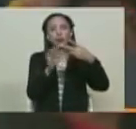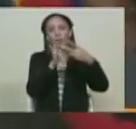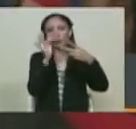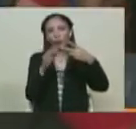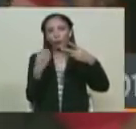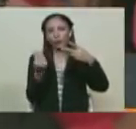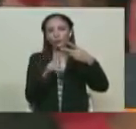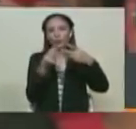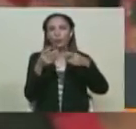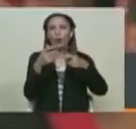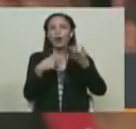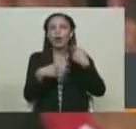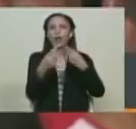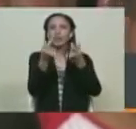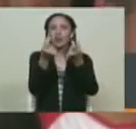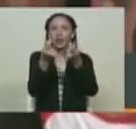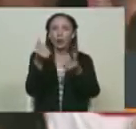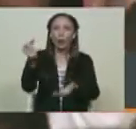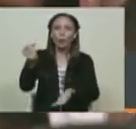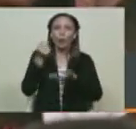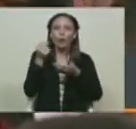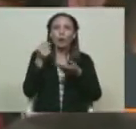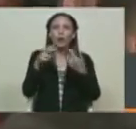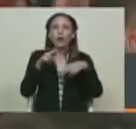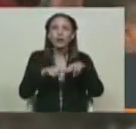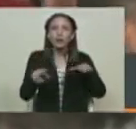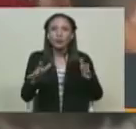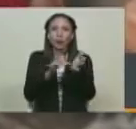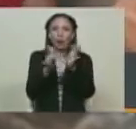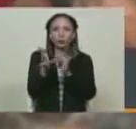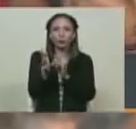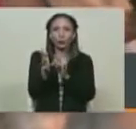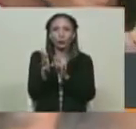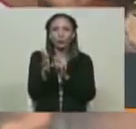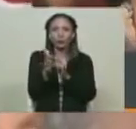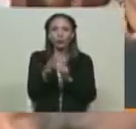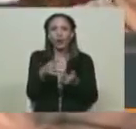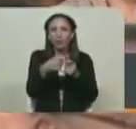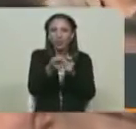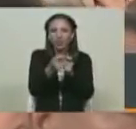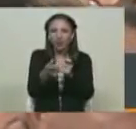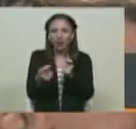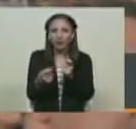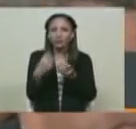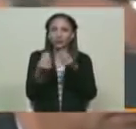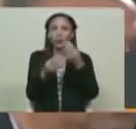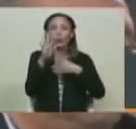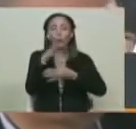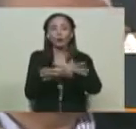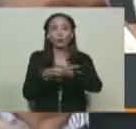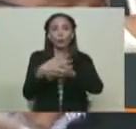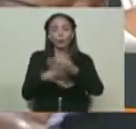el cestatique, el bono Niño Jesús, que también le llegó a 4 millones.